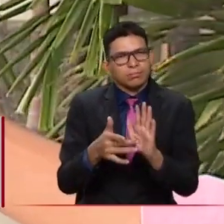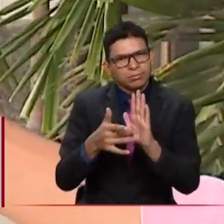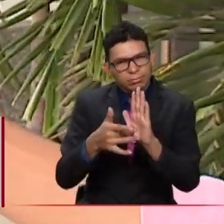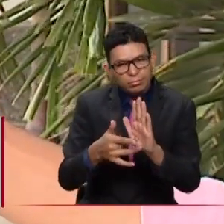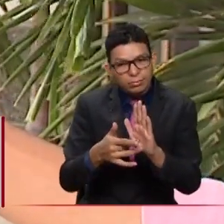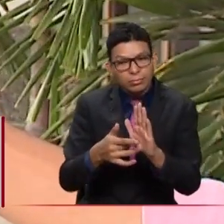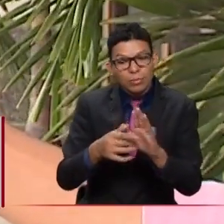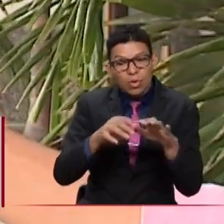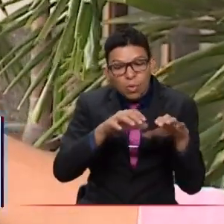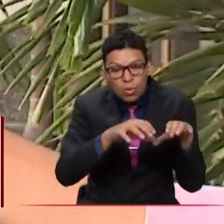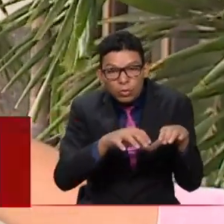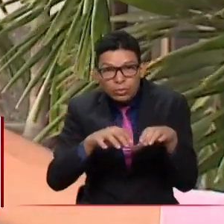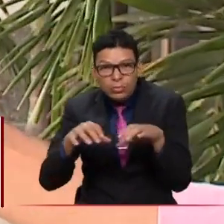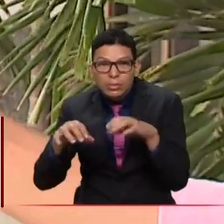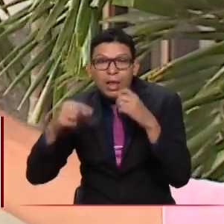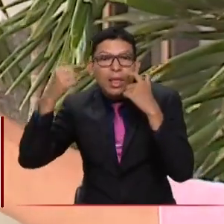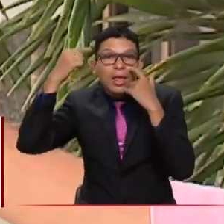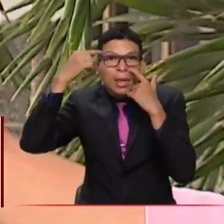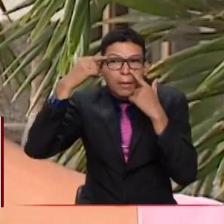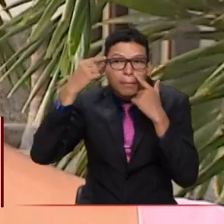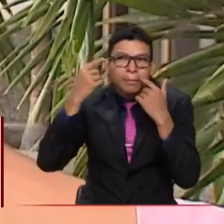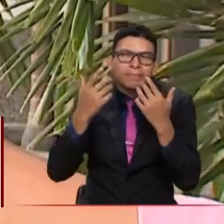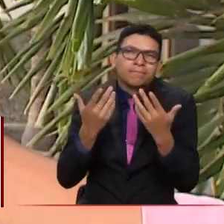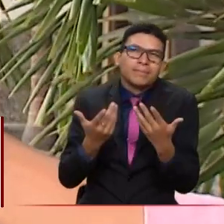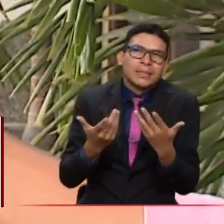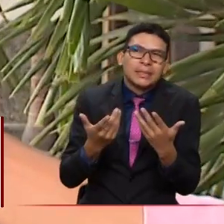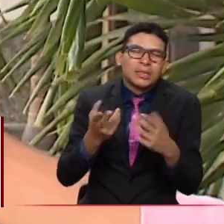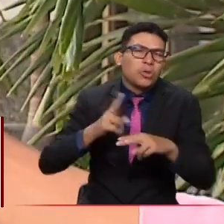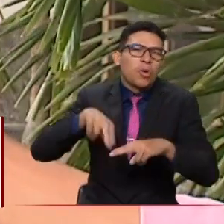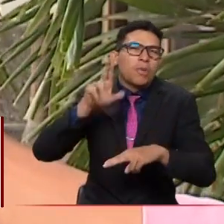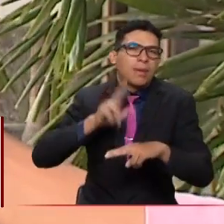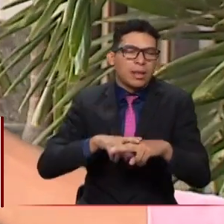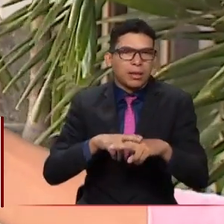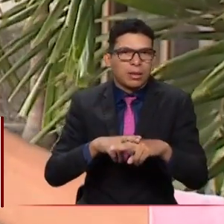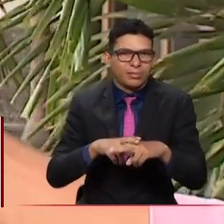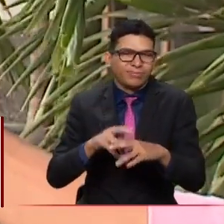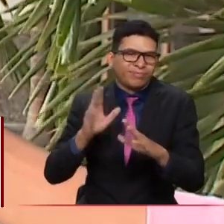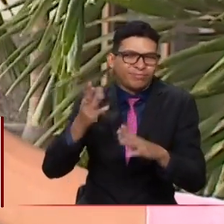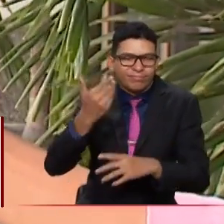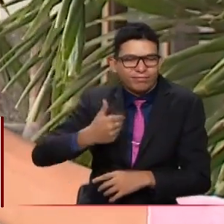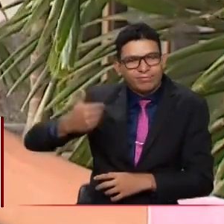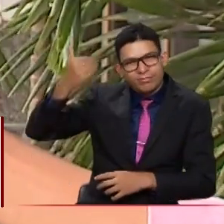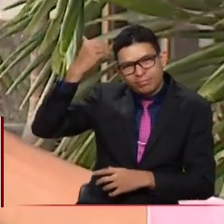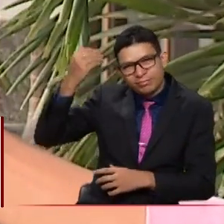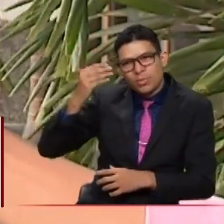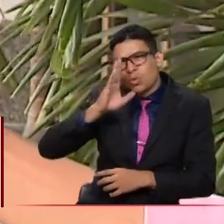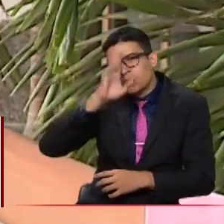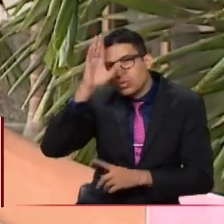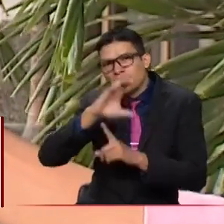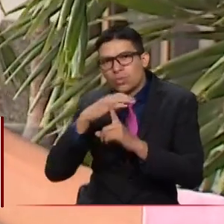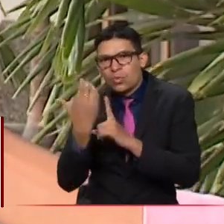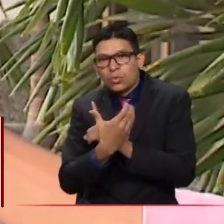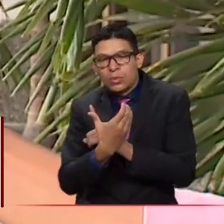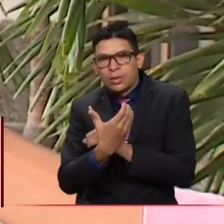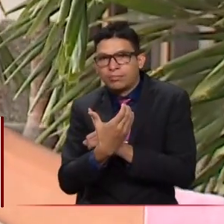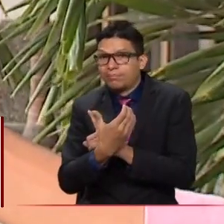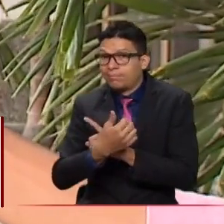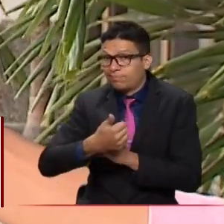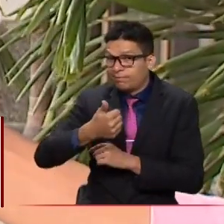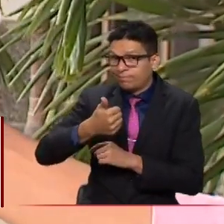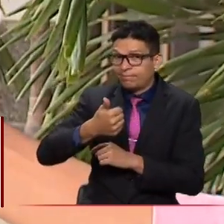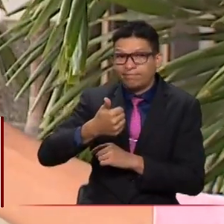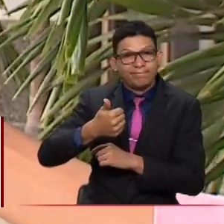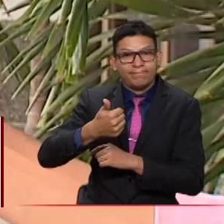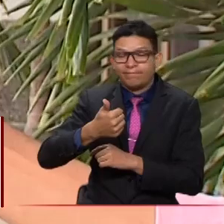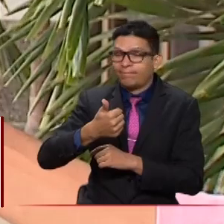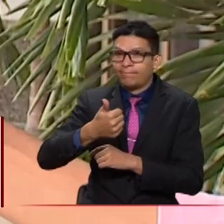ciertos comportamientos que quizás han sido normalizados por nuestra crianza, a través de nuestra cultura, pues que no son los más